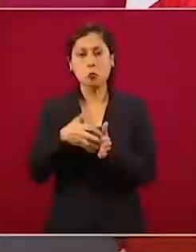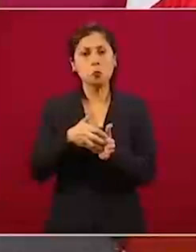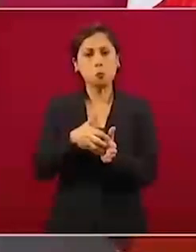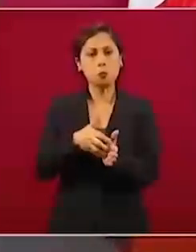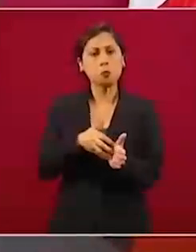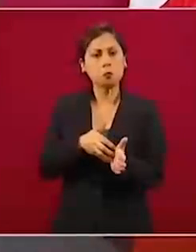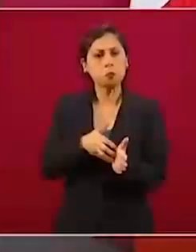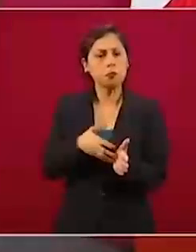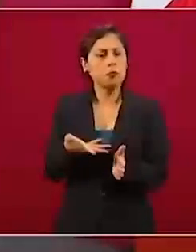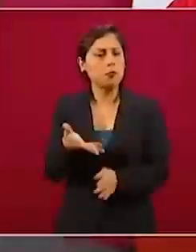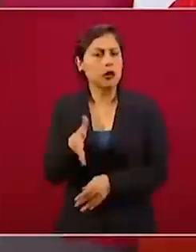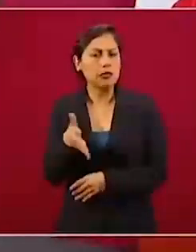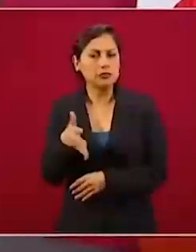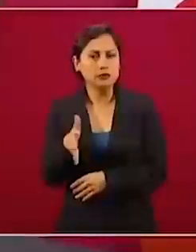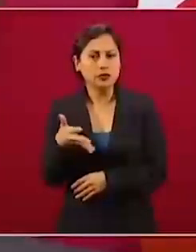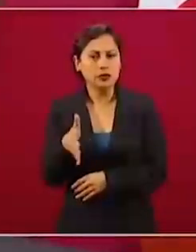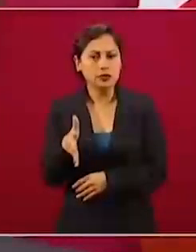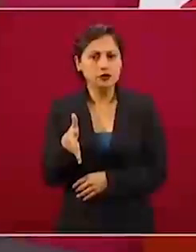alrededor de